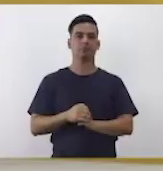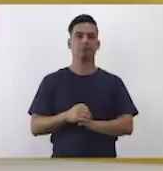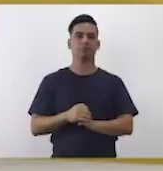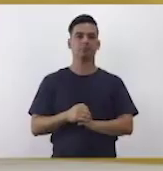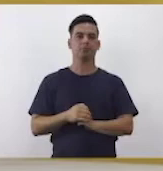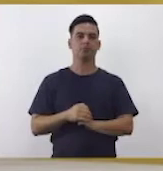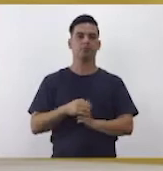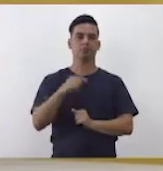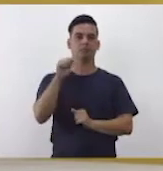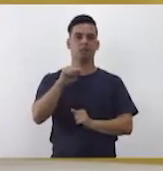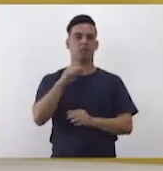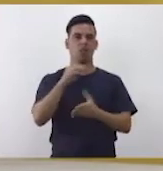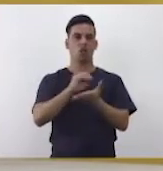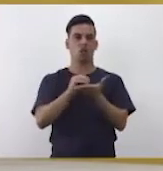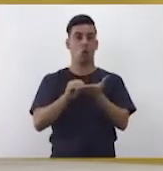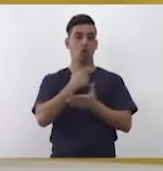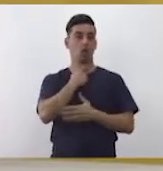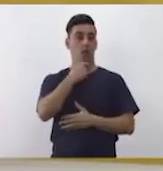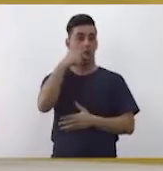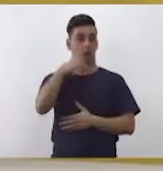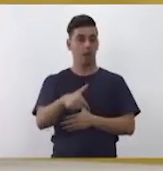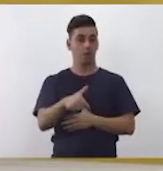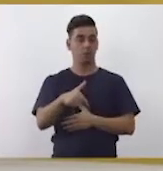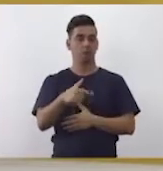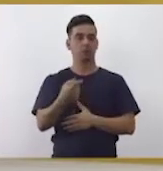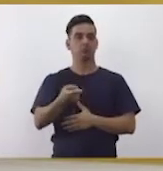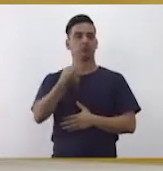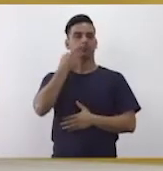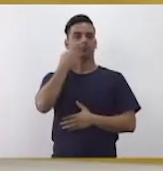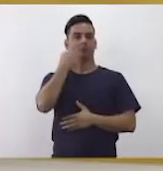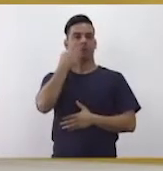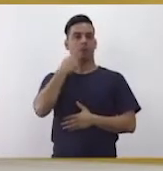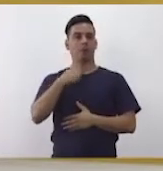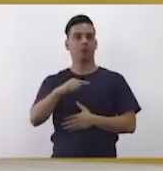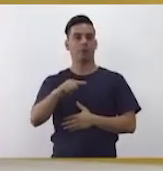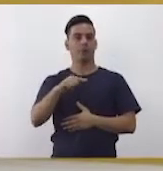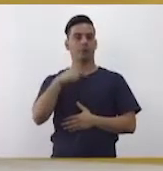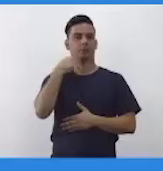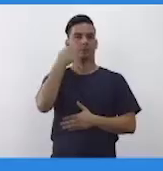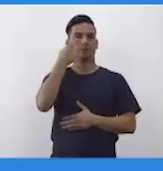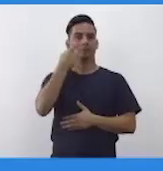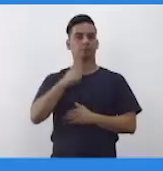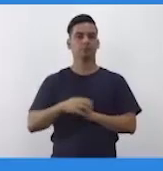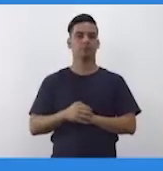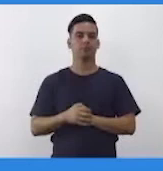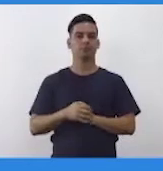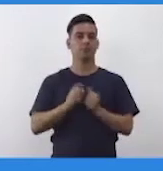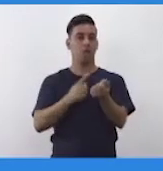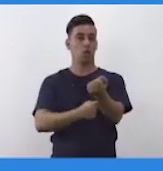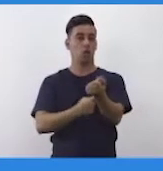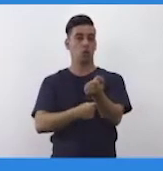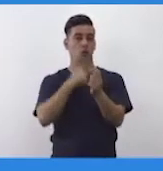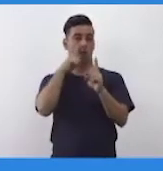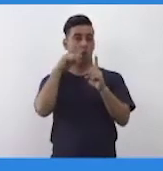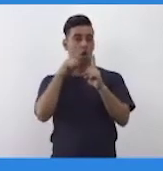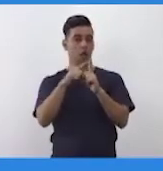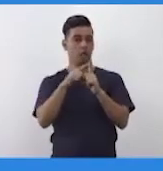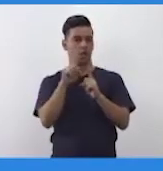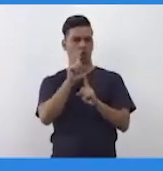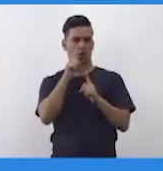aerobia. Como te tengo acostumbrado, vamos a comentar los objetivos. No los